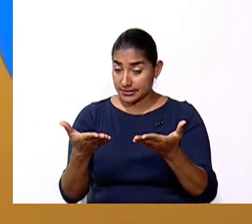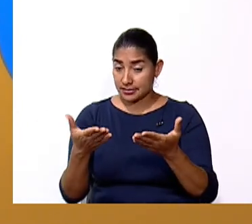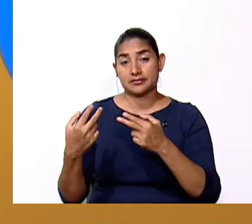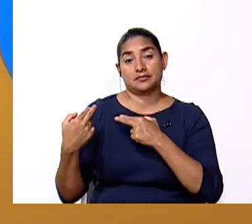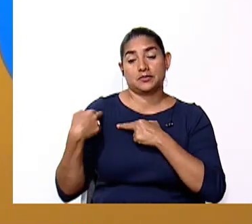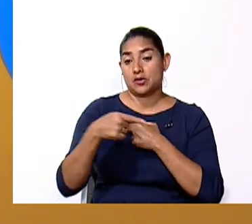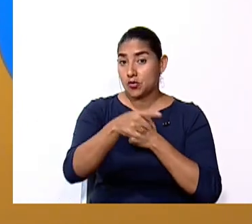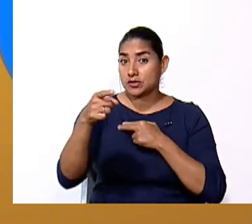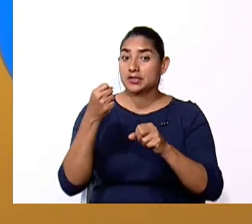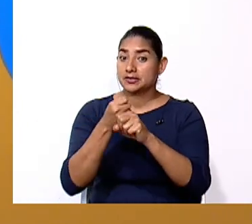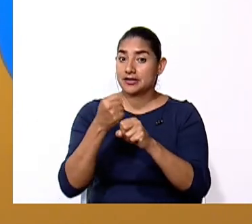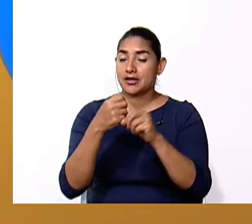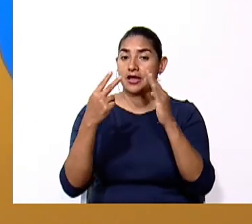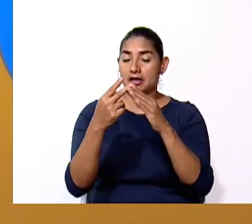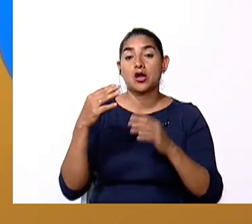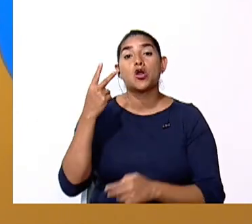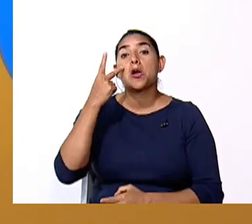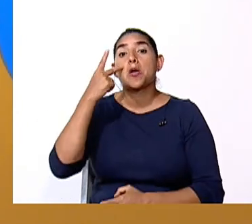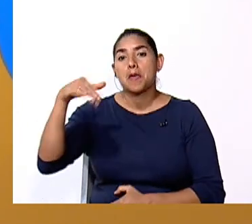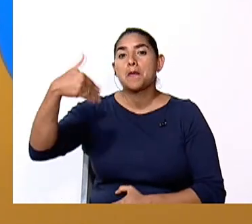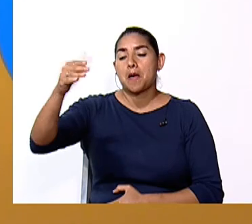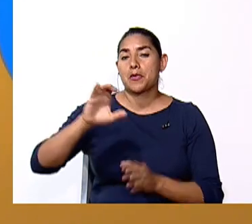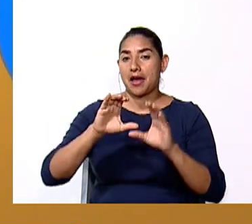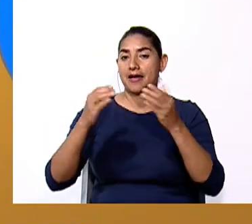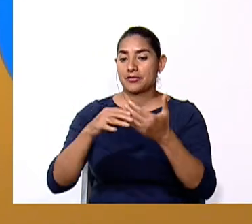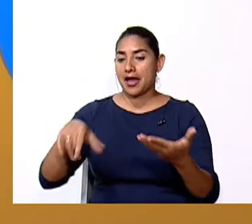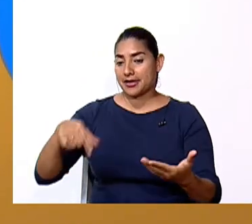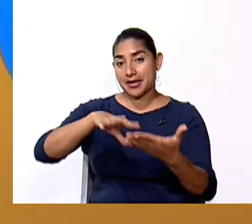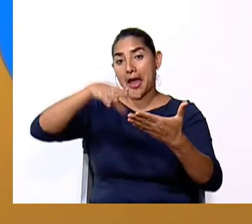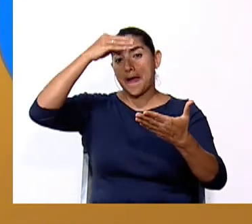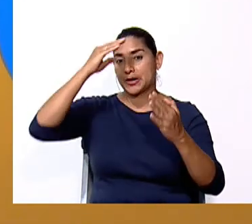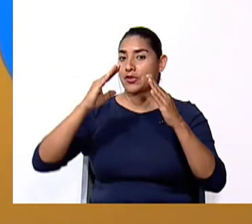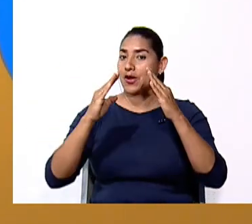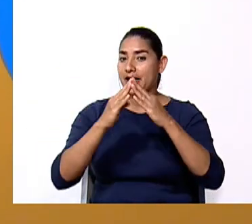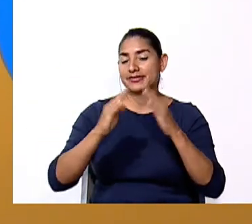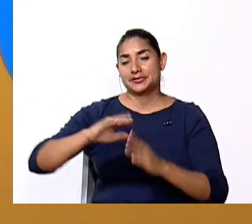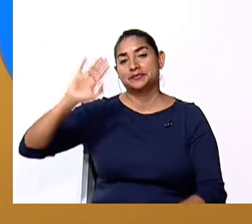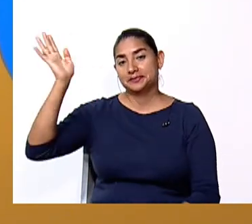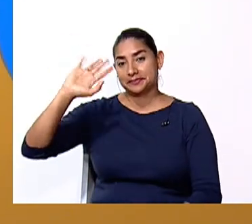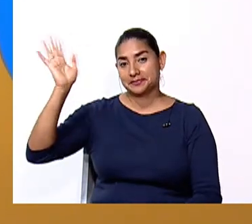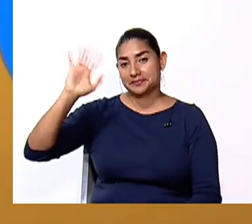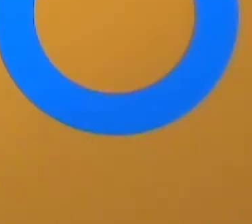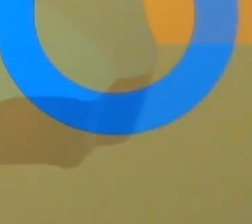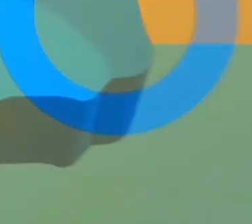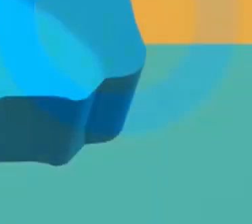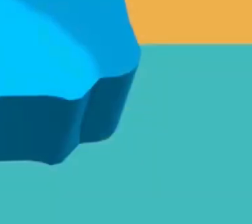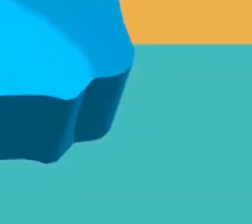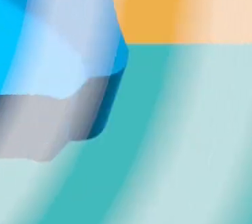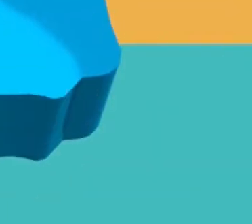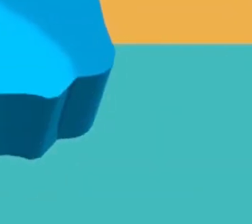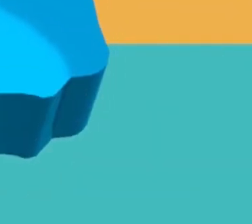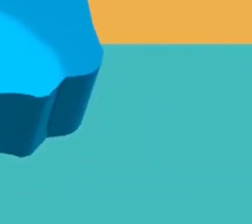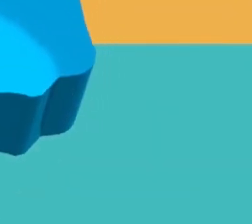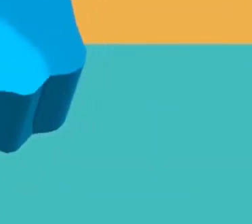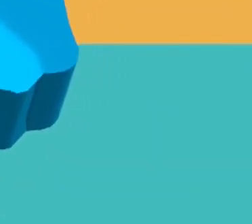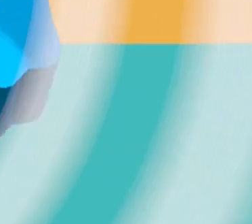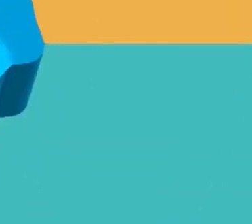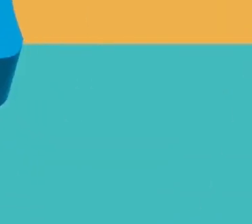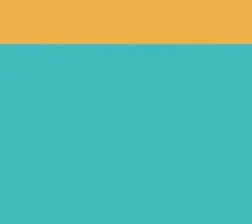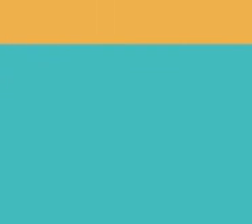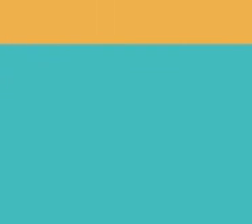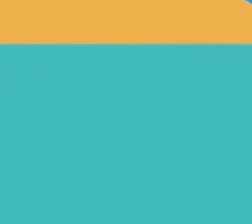muchos extranjeros y nacionales. Pero volviendo a la historia, resulta que en su afán de conquista